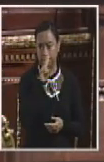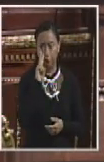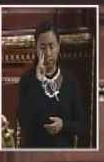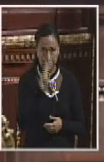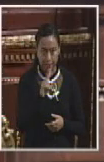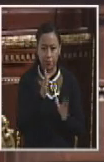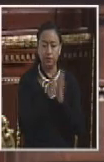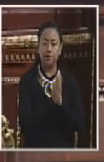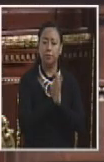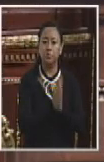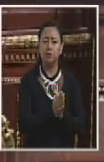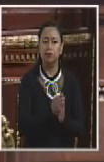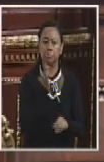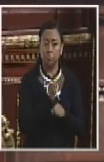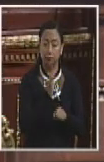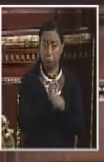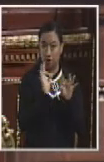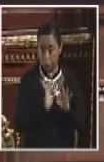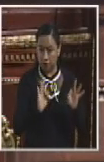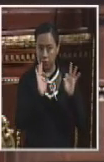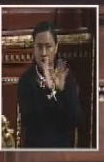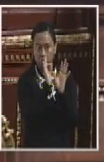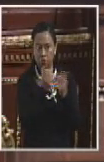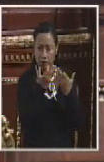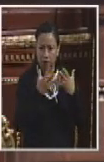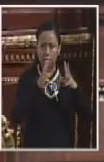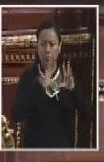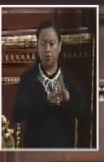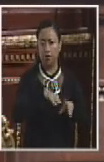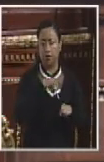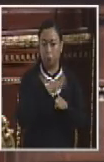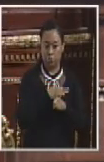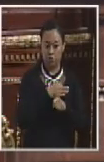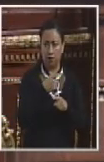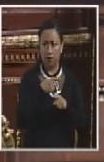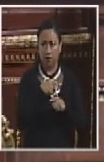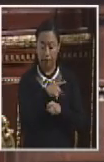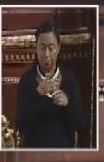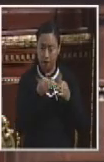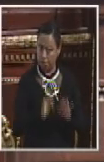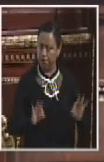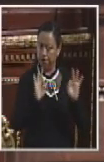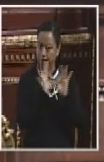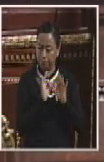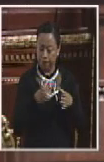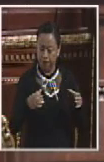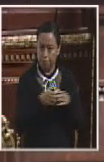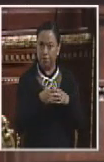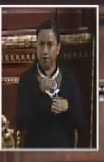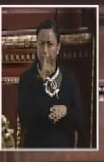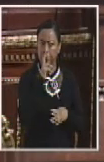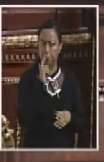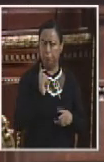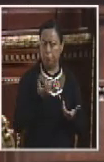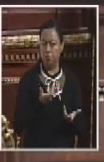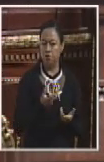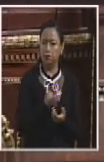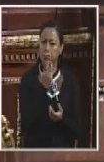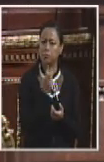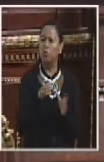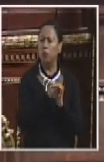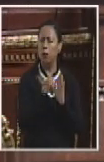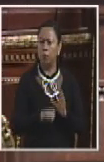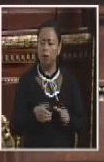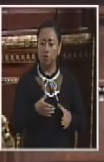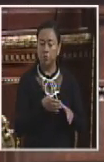no se reconoce la importancia ambiental de los cuerpos de agua naturales y artificiales en suelo urbano. Patrimonio, como con sin duda lo son los canales de